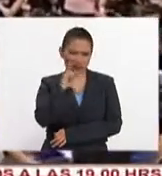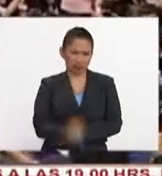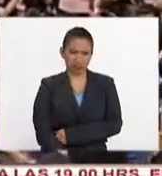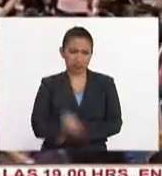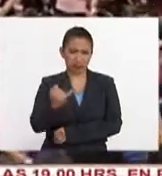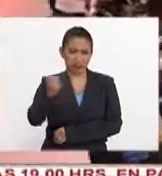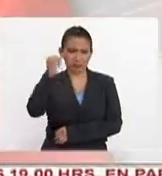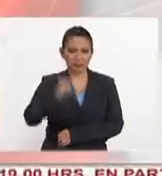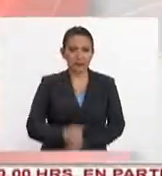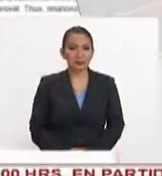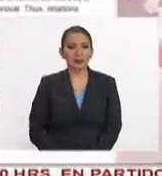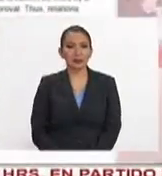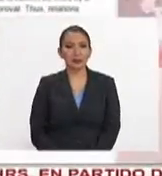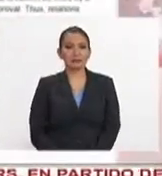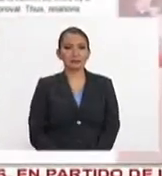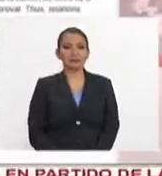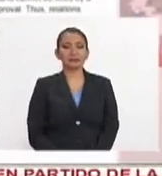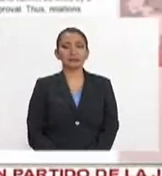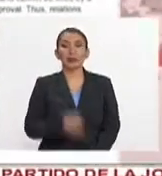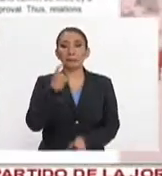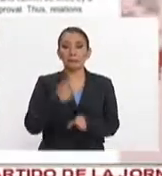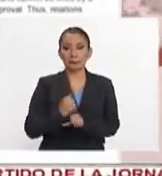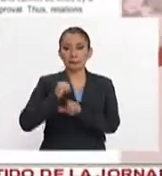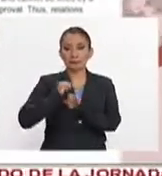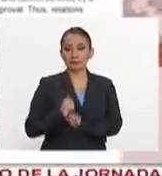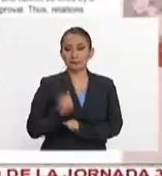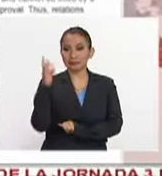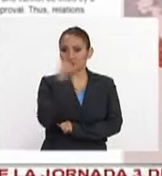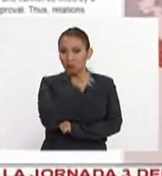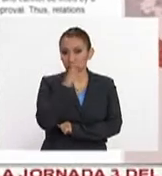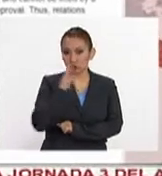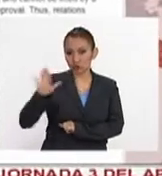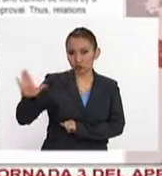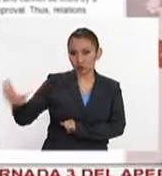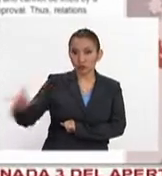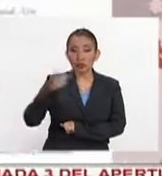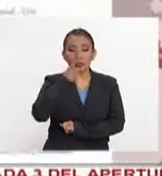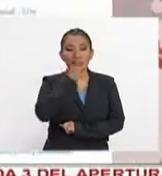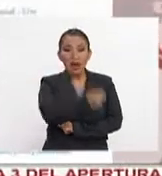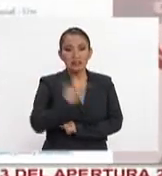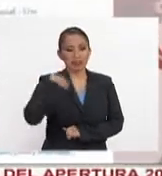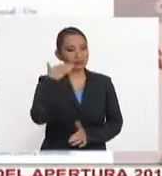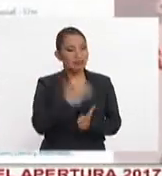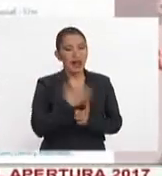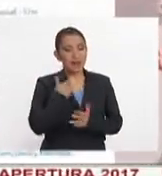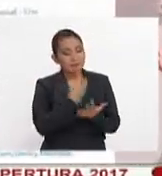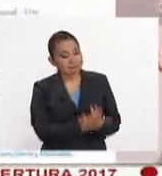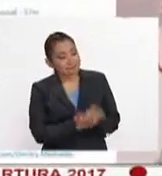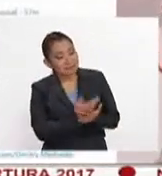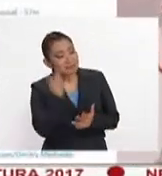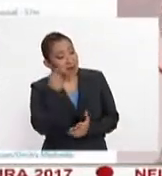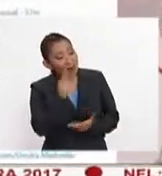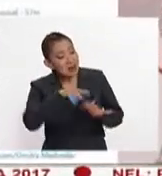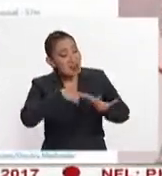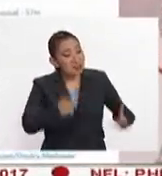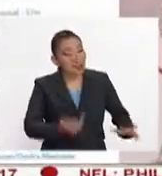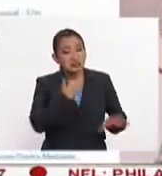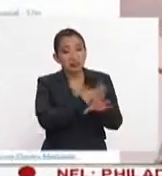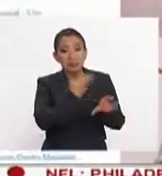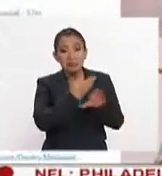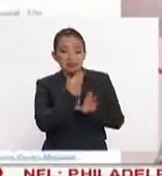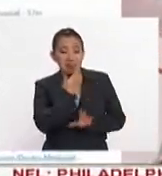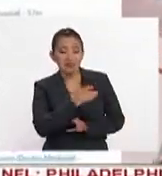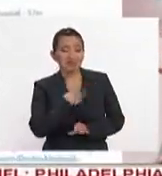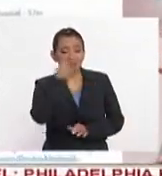suicidó. El primer ministro ruso, Dmitry Medvedev, aseguró que terminó la esperanza de mejorar la relación con